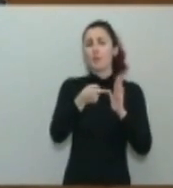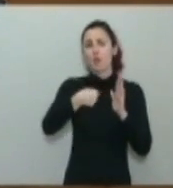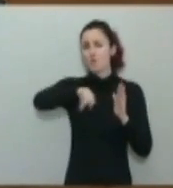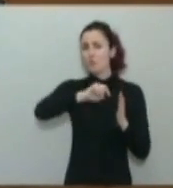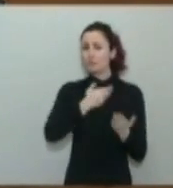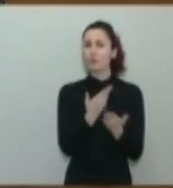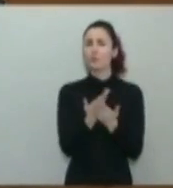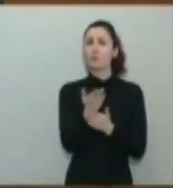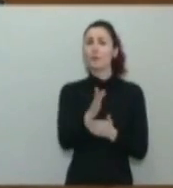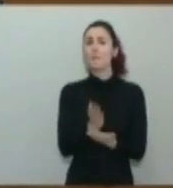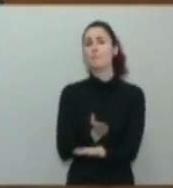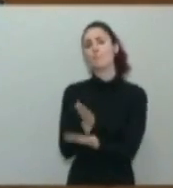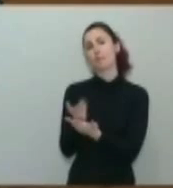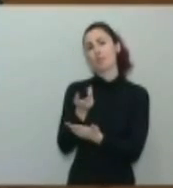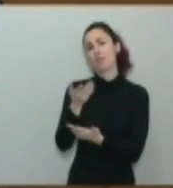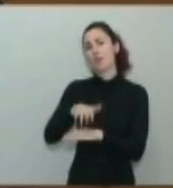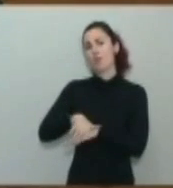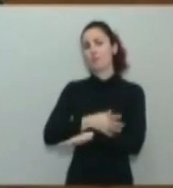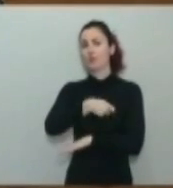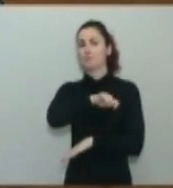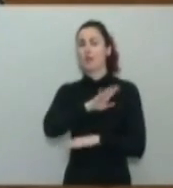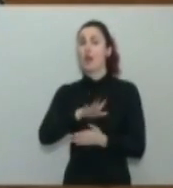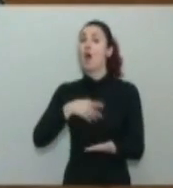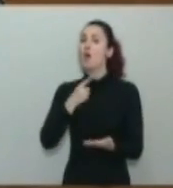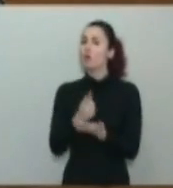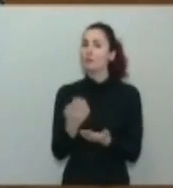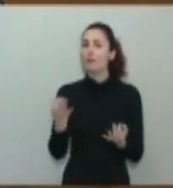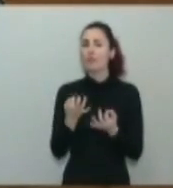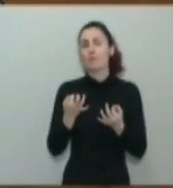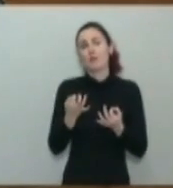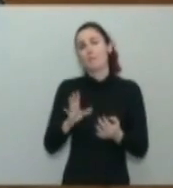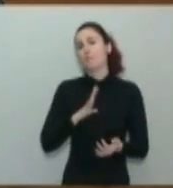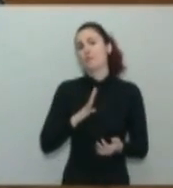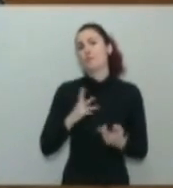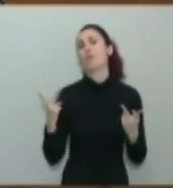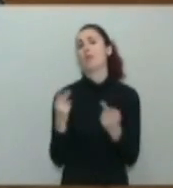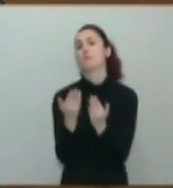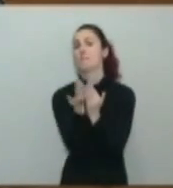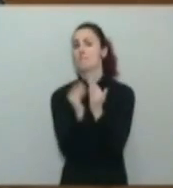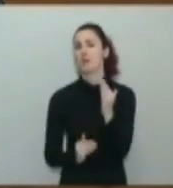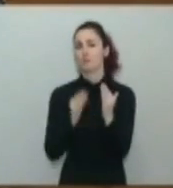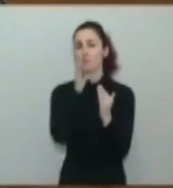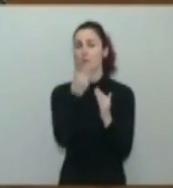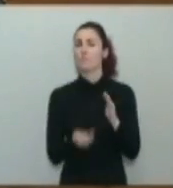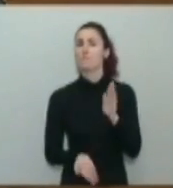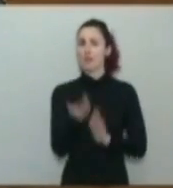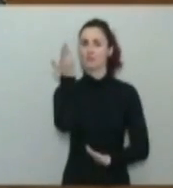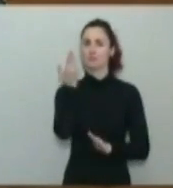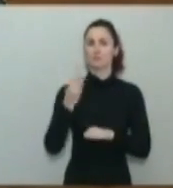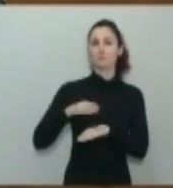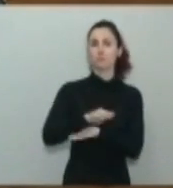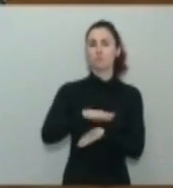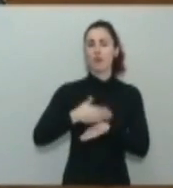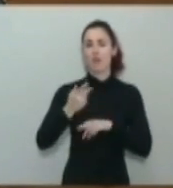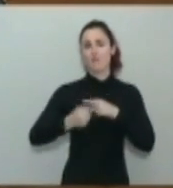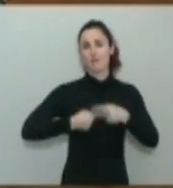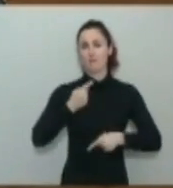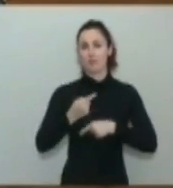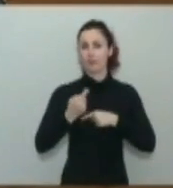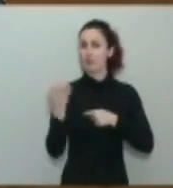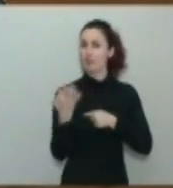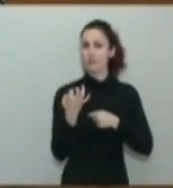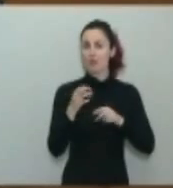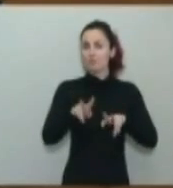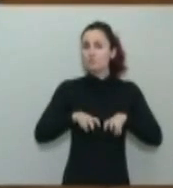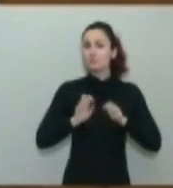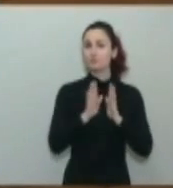se insta al Gobierno de España a que revierta los recortes e incremente las aportaciones destinadas a la financiación de las ayudas a las familias